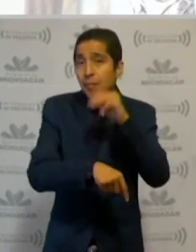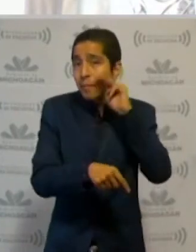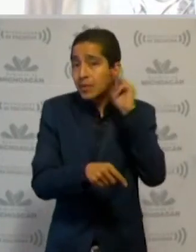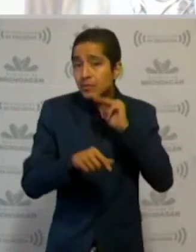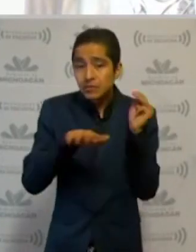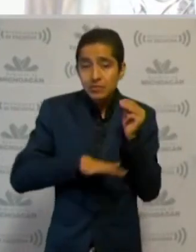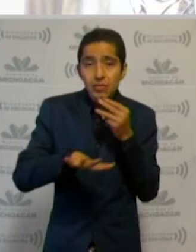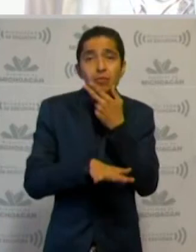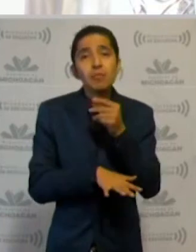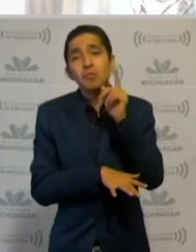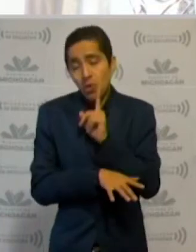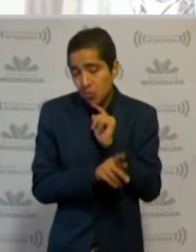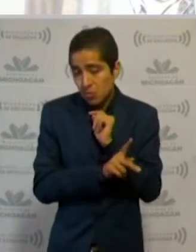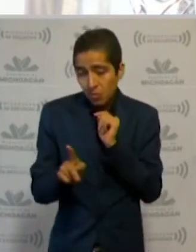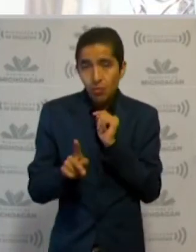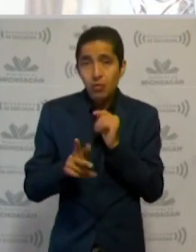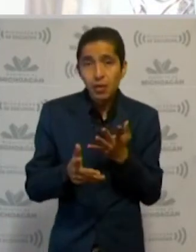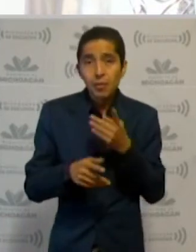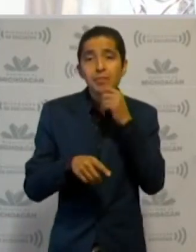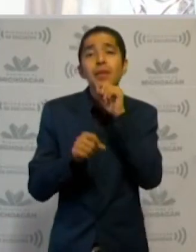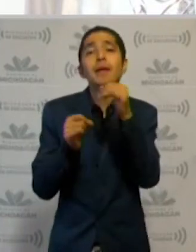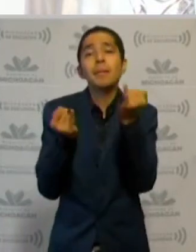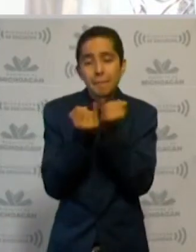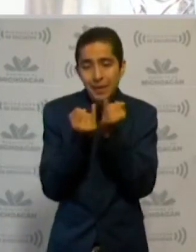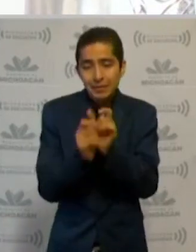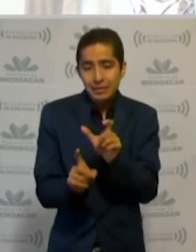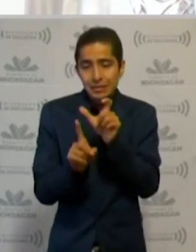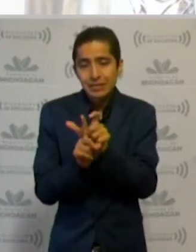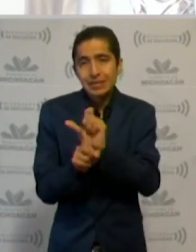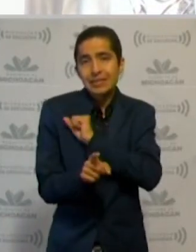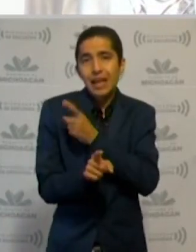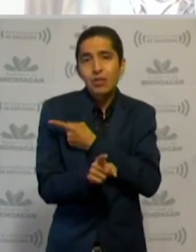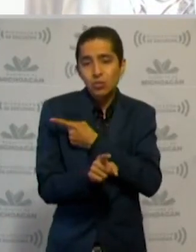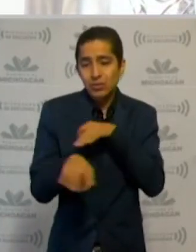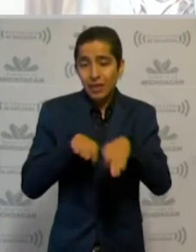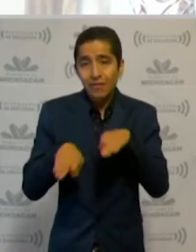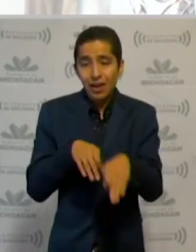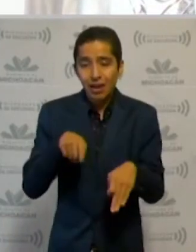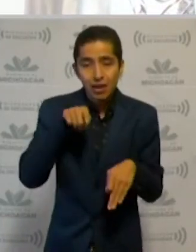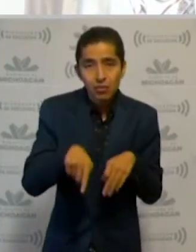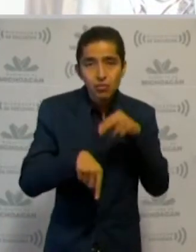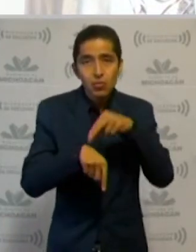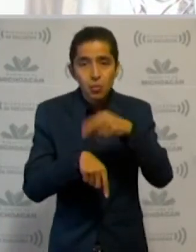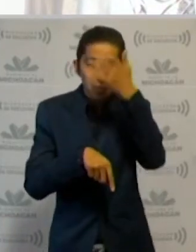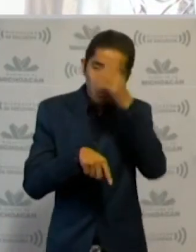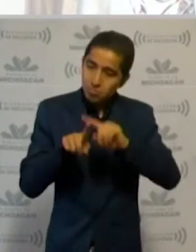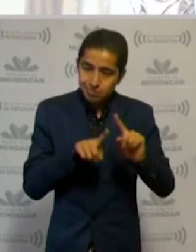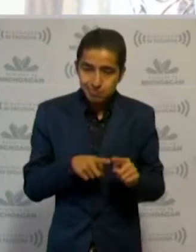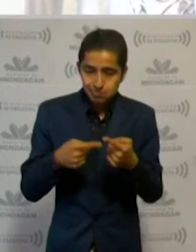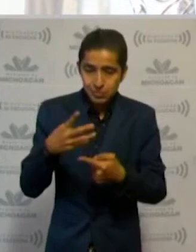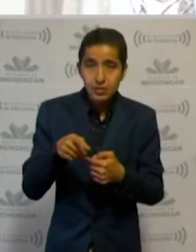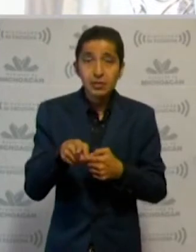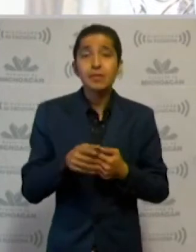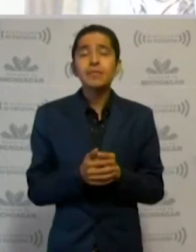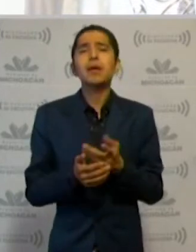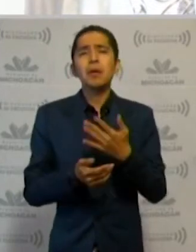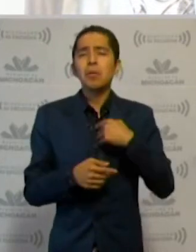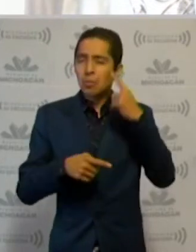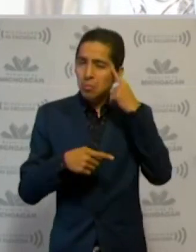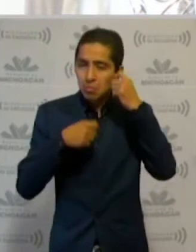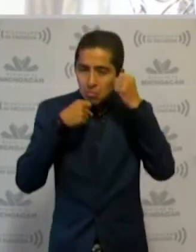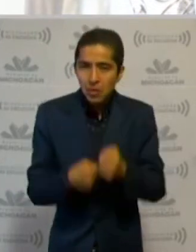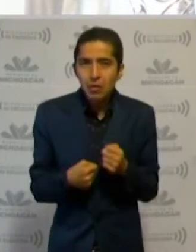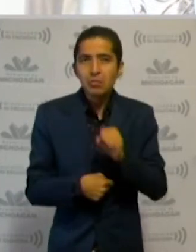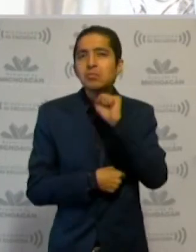y la protección de los trabajadores de la salud confío sinceramente en que recibiremos